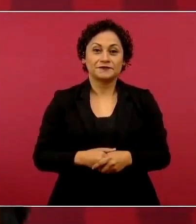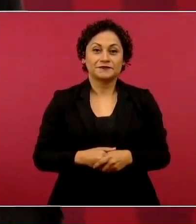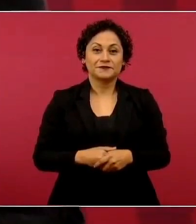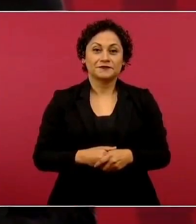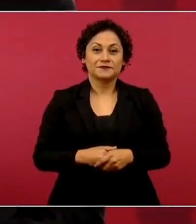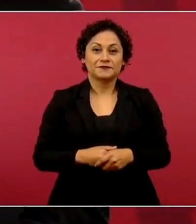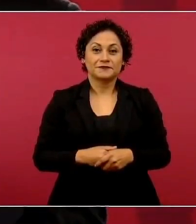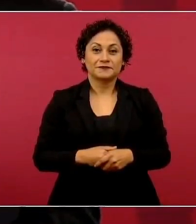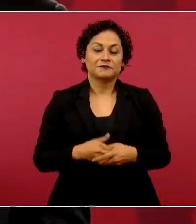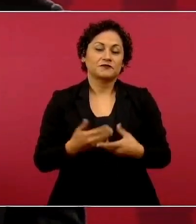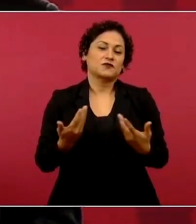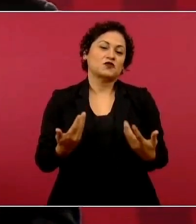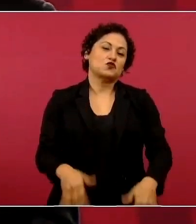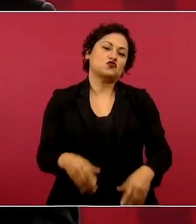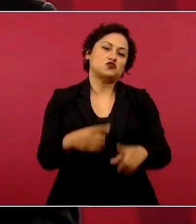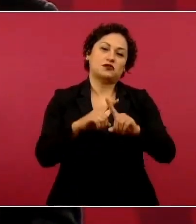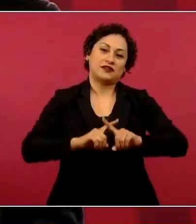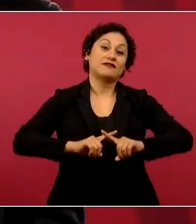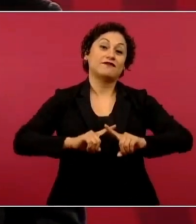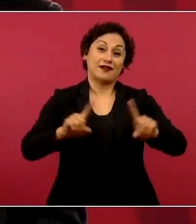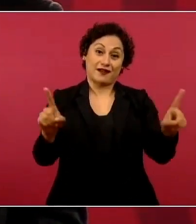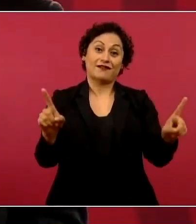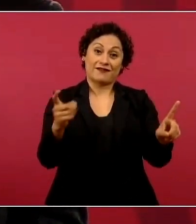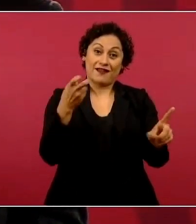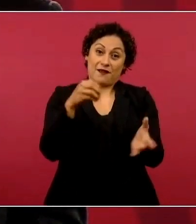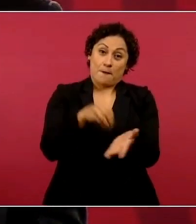hace una diferencia importante.